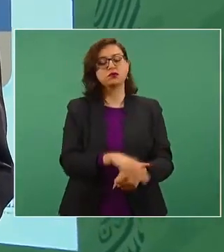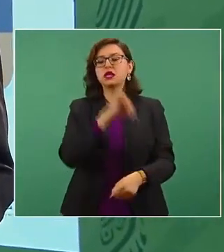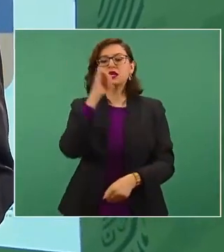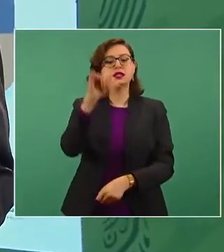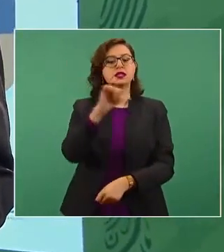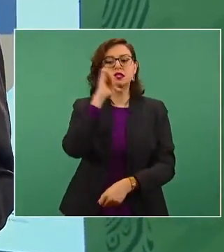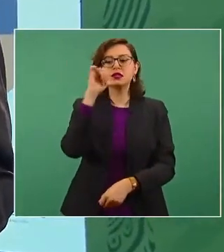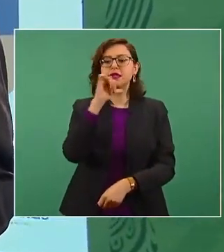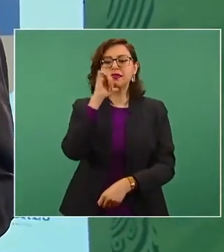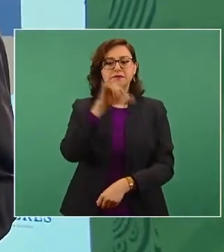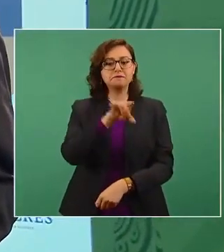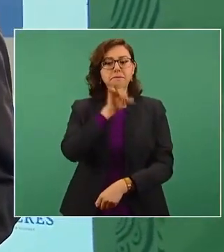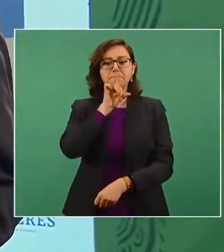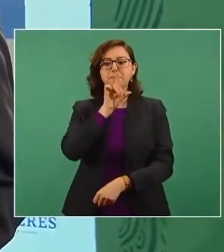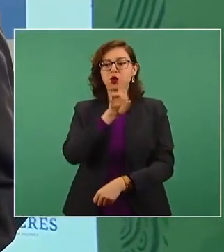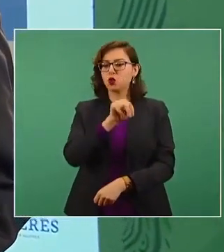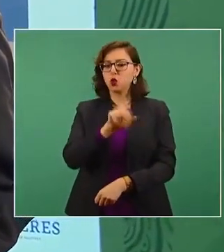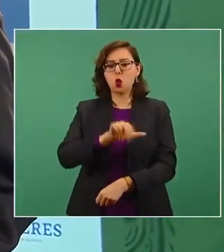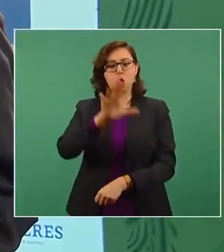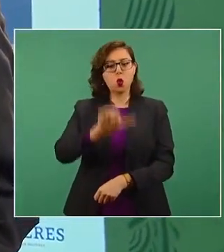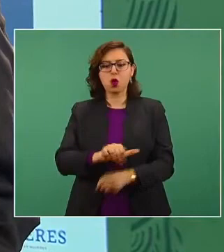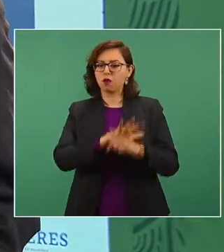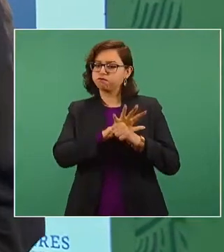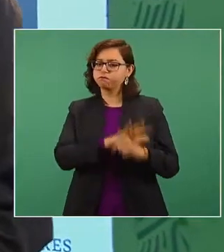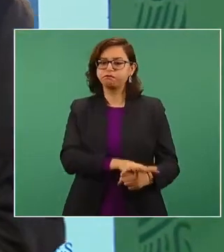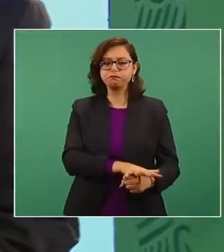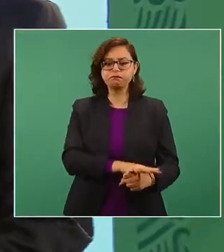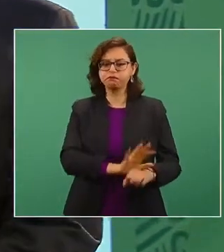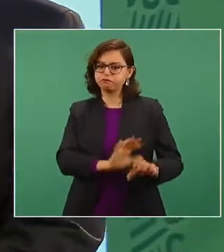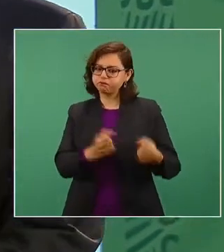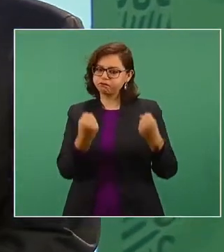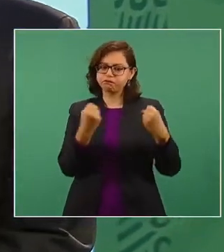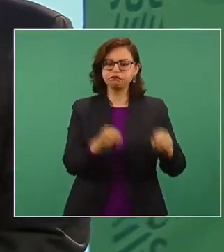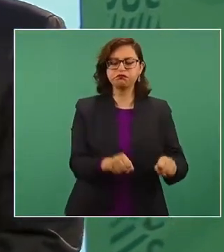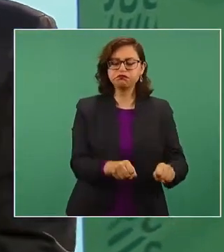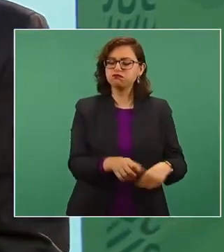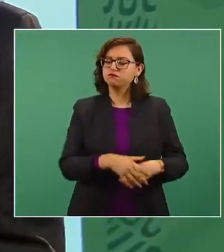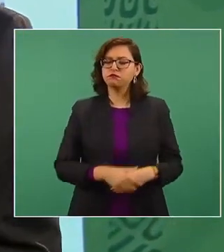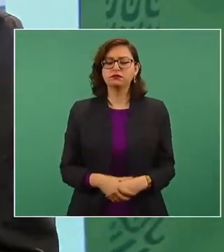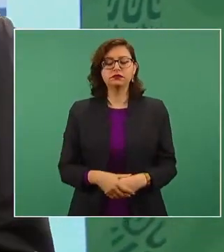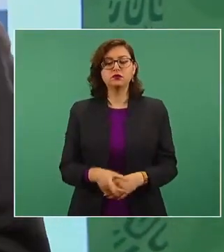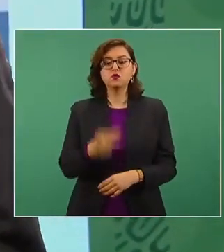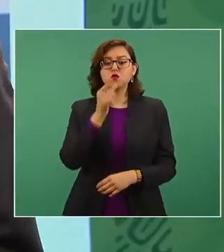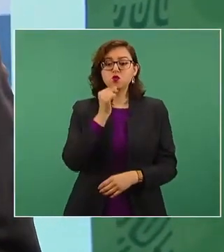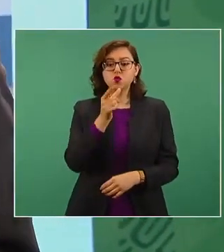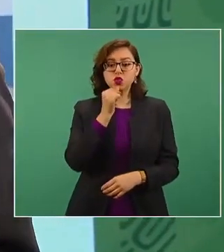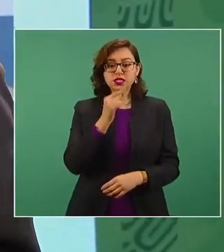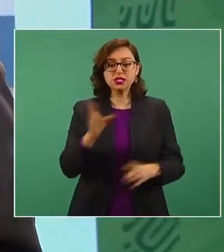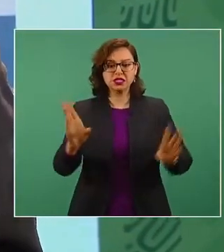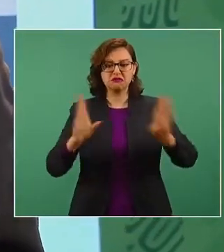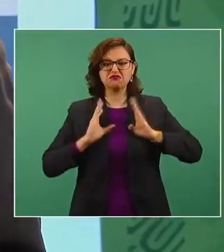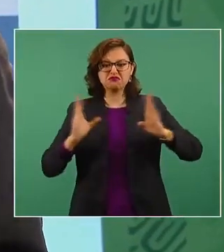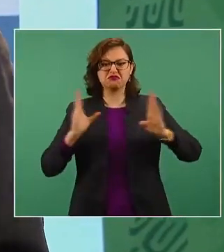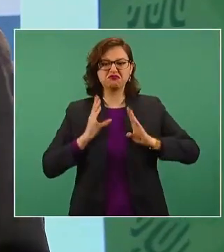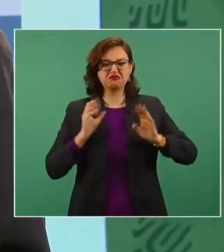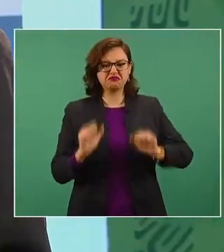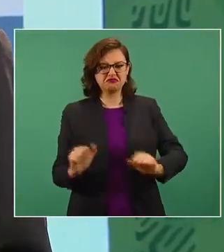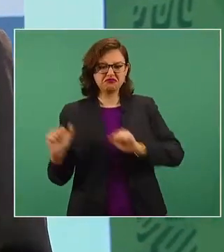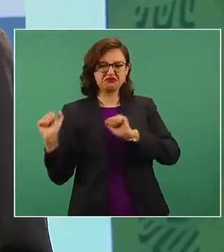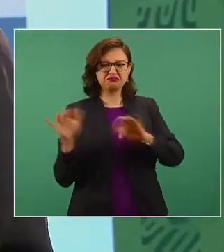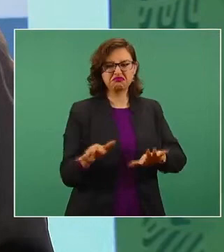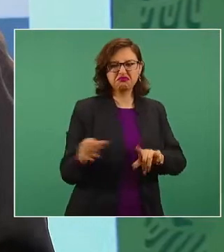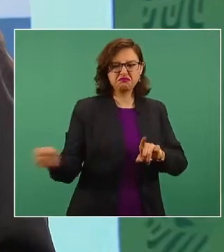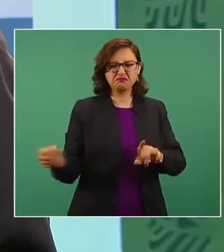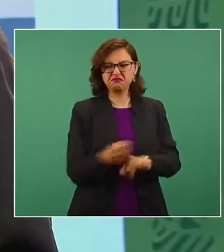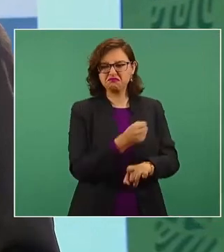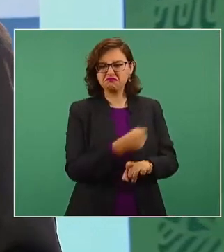al pueblo de México. No se va a usar nunca la policía ni el ejército